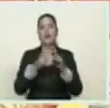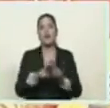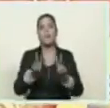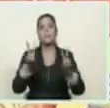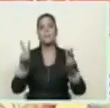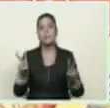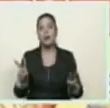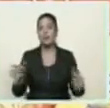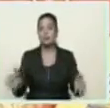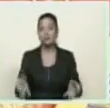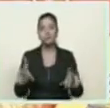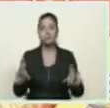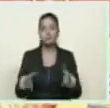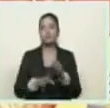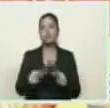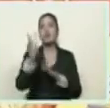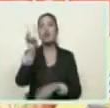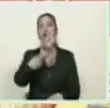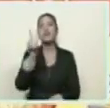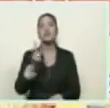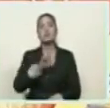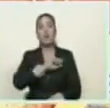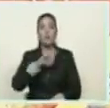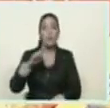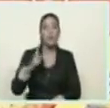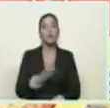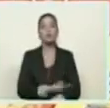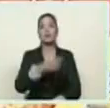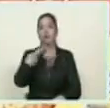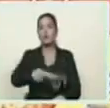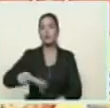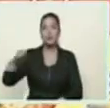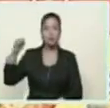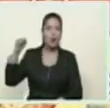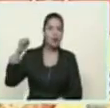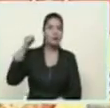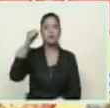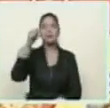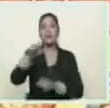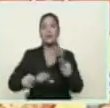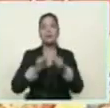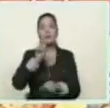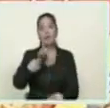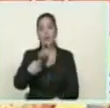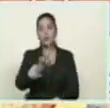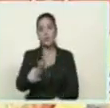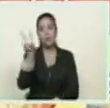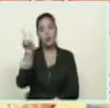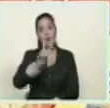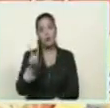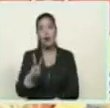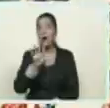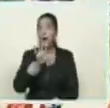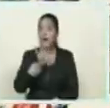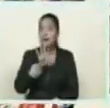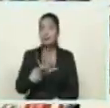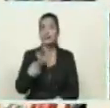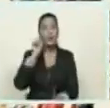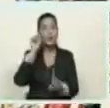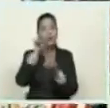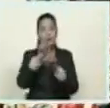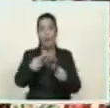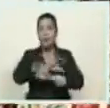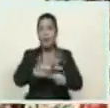paz y echar andar la venezuela potencia socialista del siglo 21 venezolano estos son los objetivos